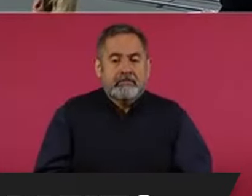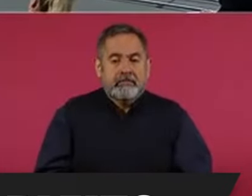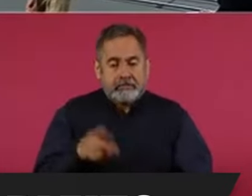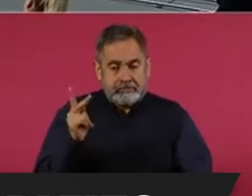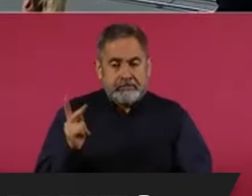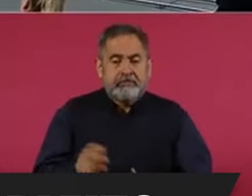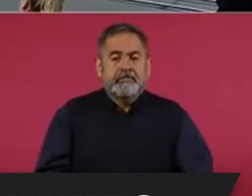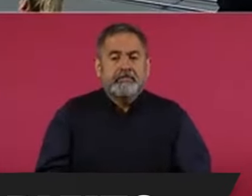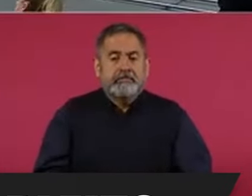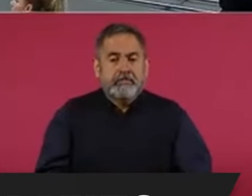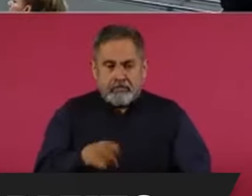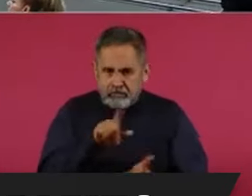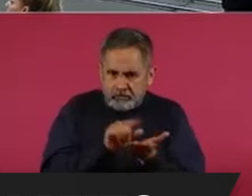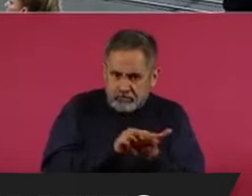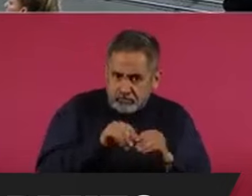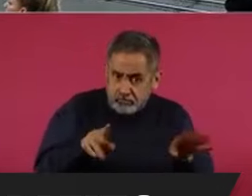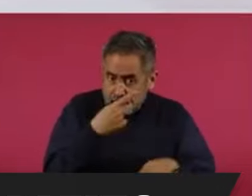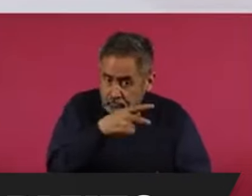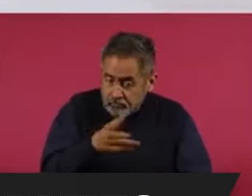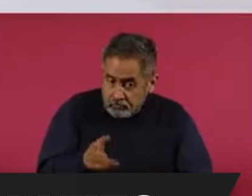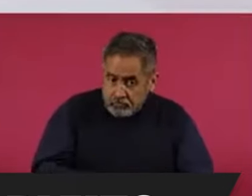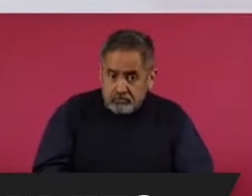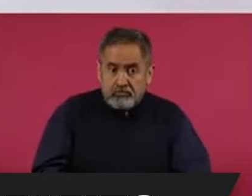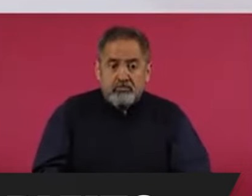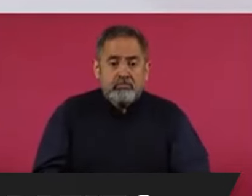Pero ¿es su Twitter? Es un Twitter y es